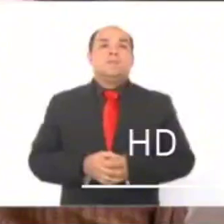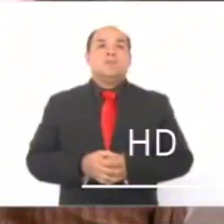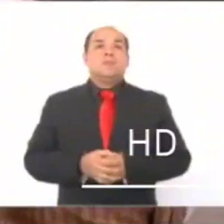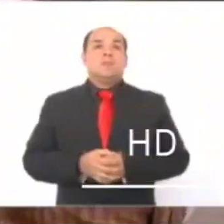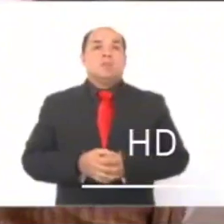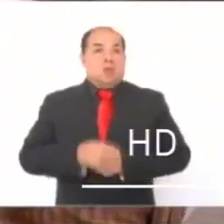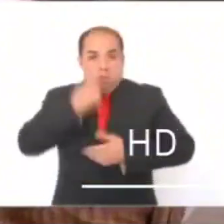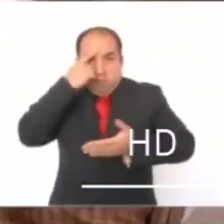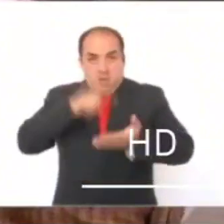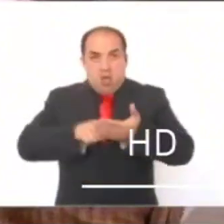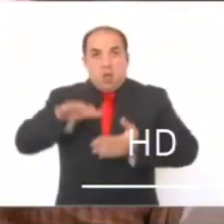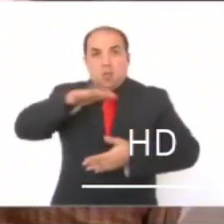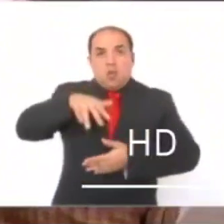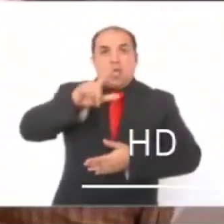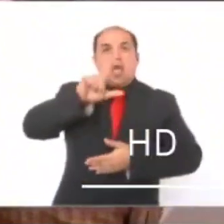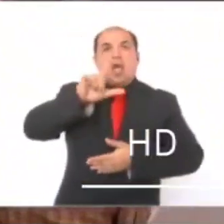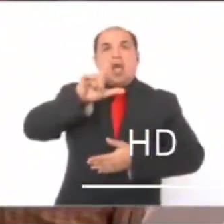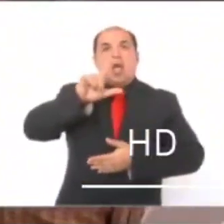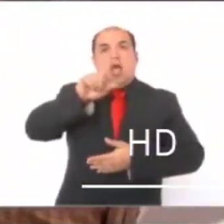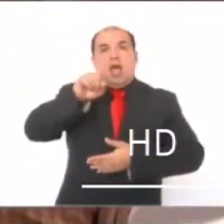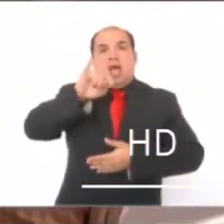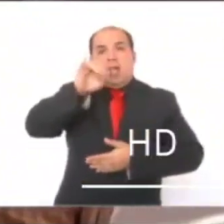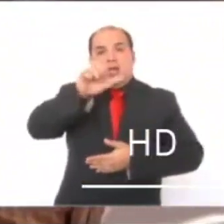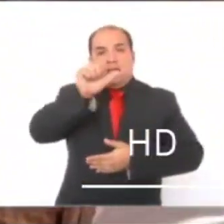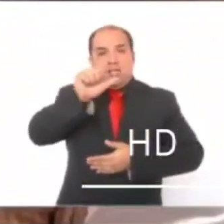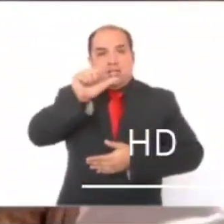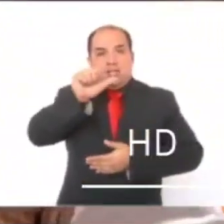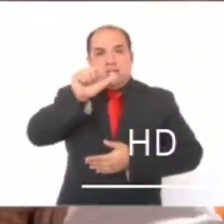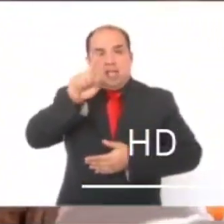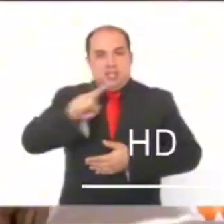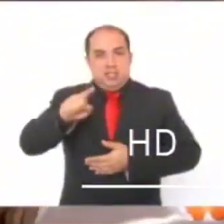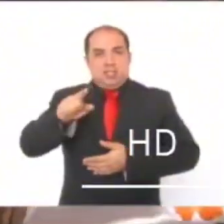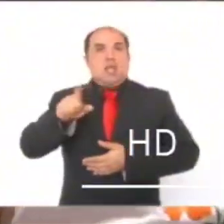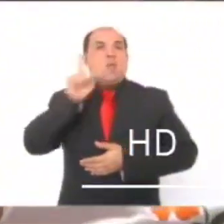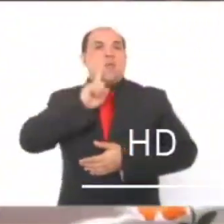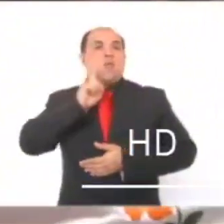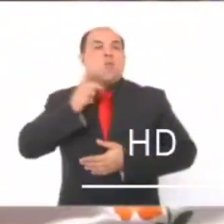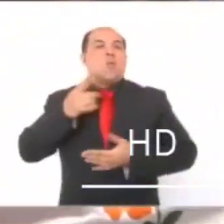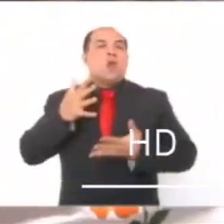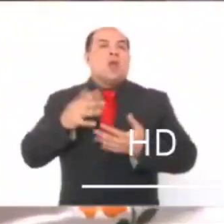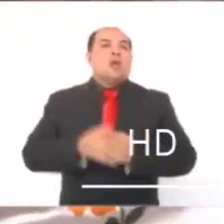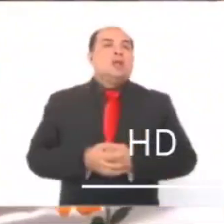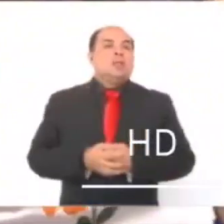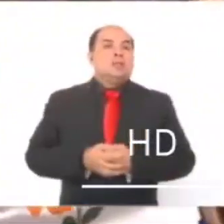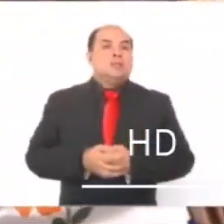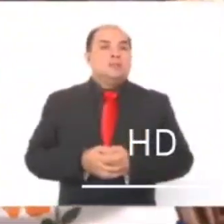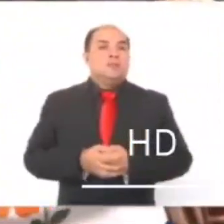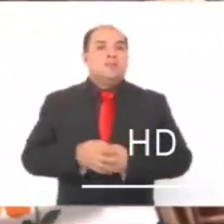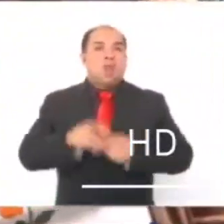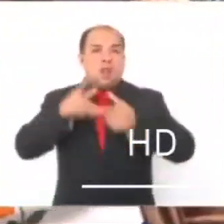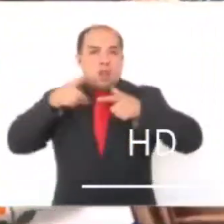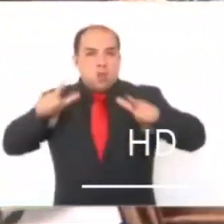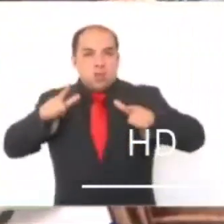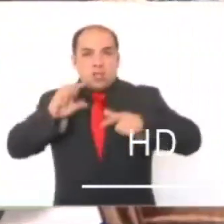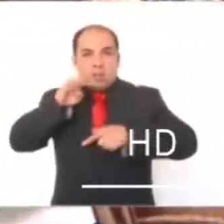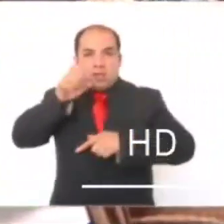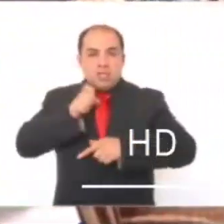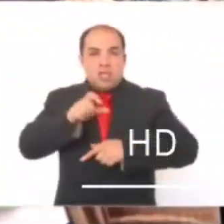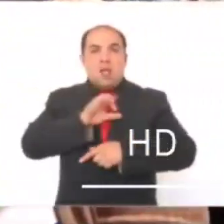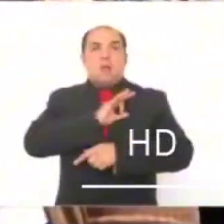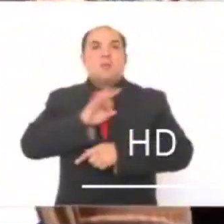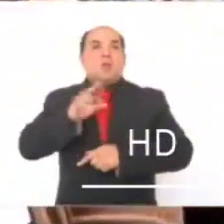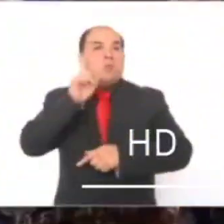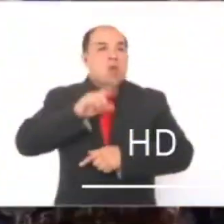y a Elena, lingüista MIG. Las mujeres podemos buscar a nuestros desaparecidos y usar nuestra